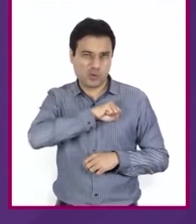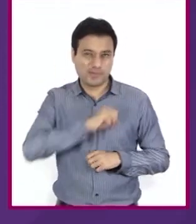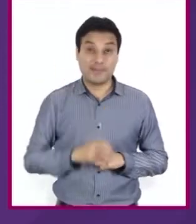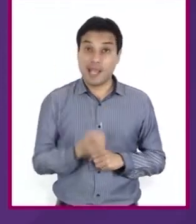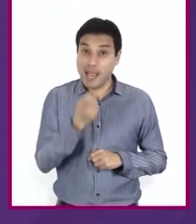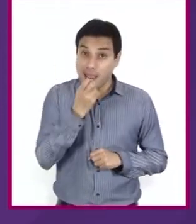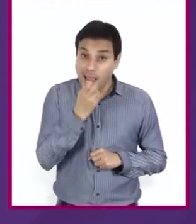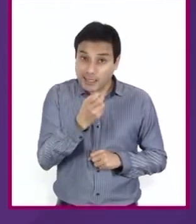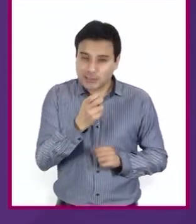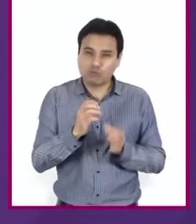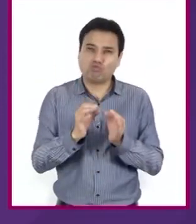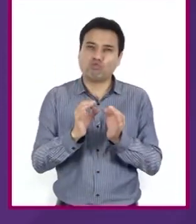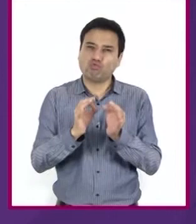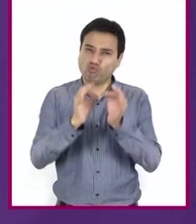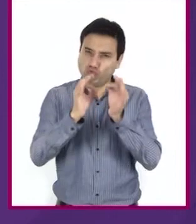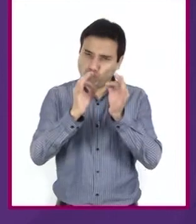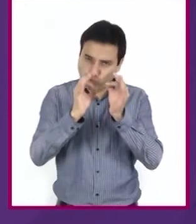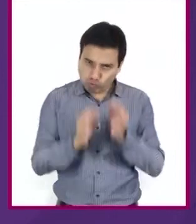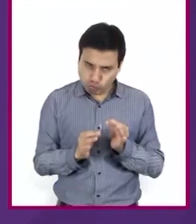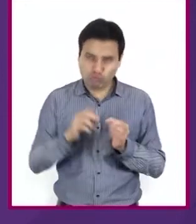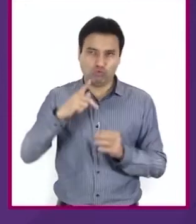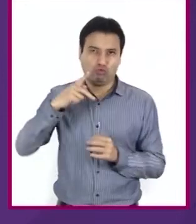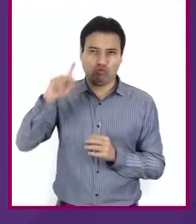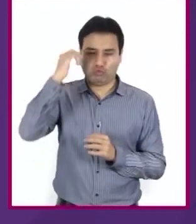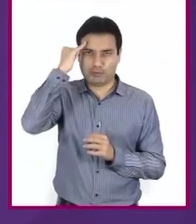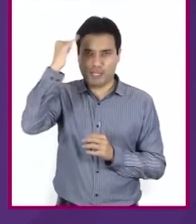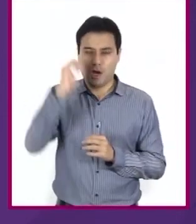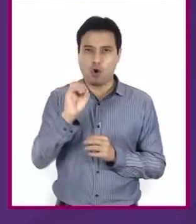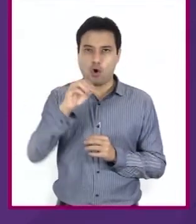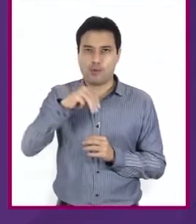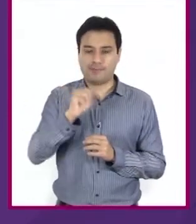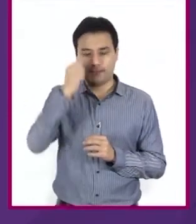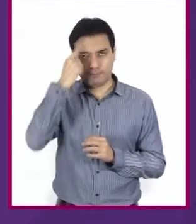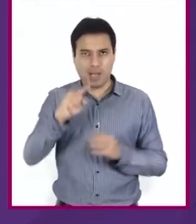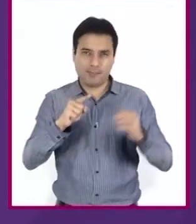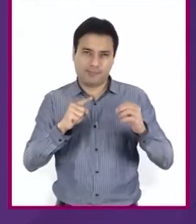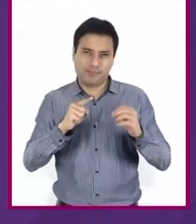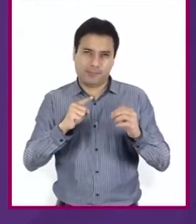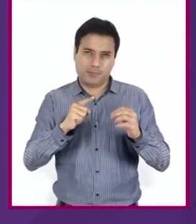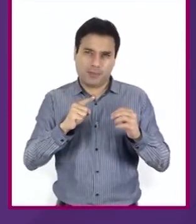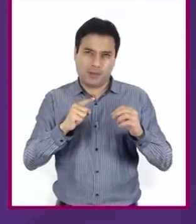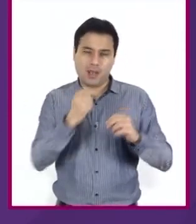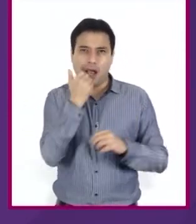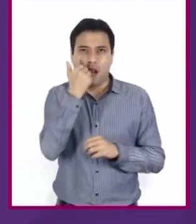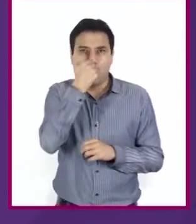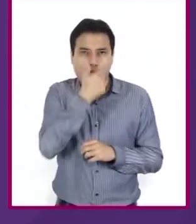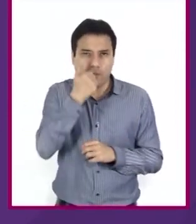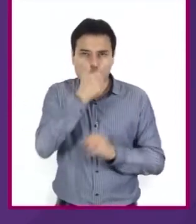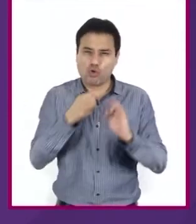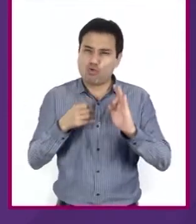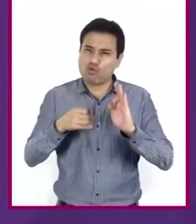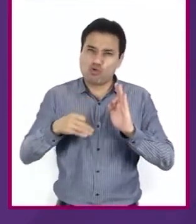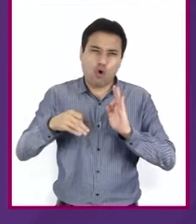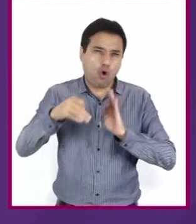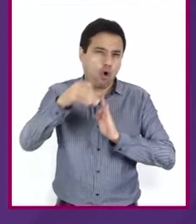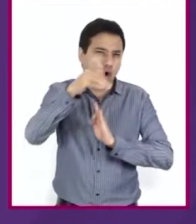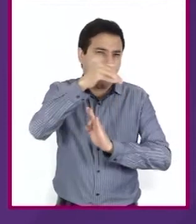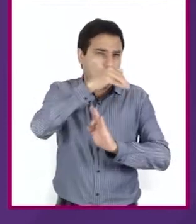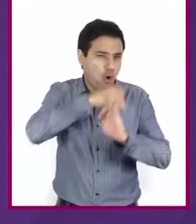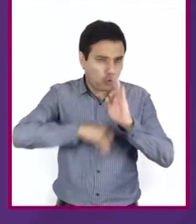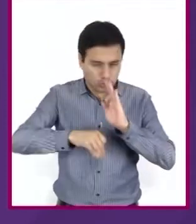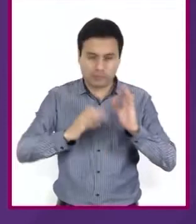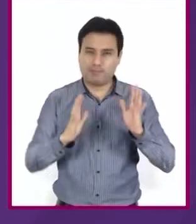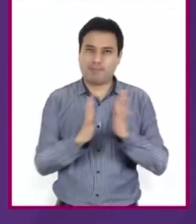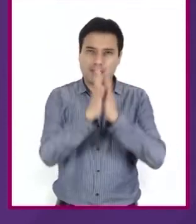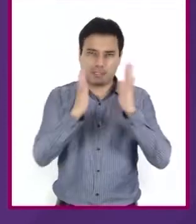los primeros actos oficiales de la OMS para fomentar la participación de los estudiantes, formular opciones de política